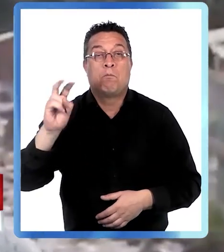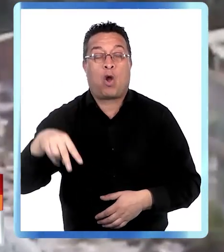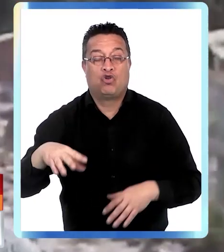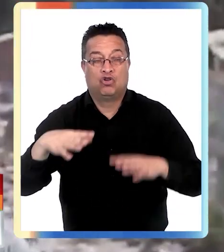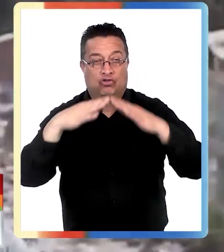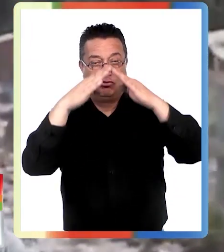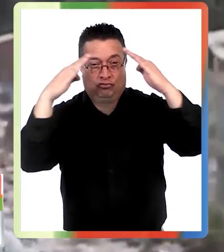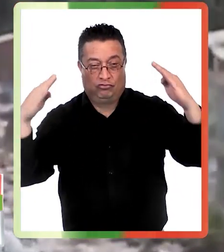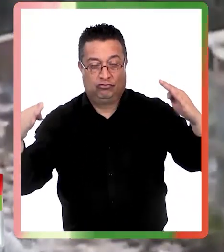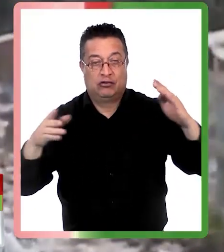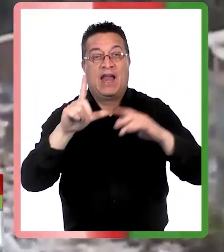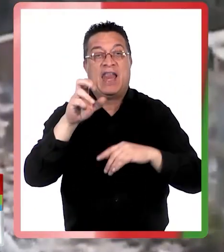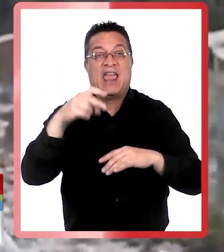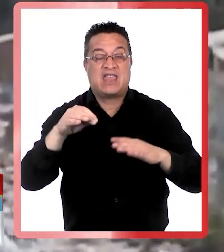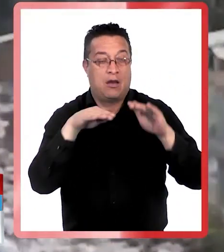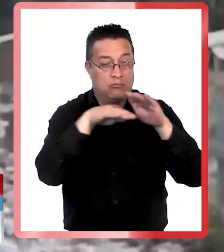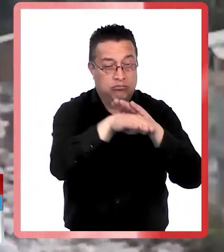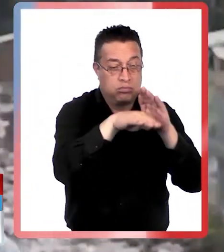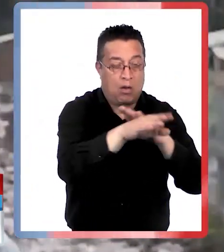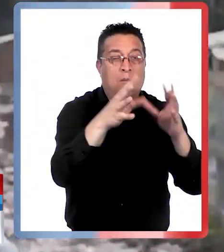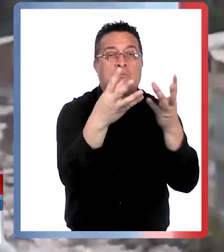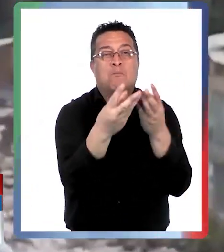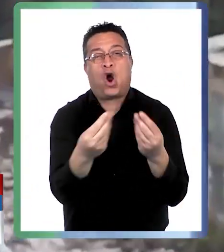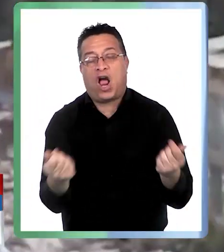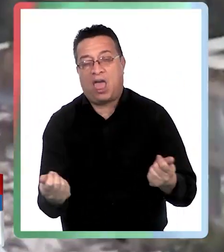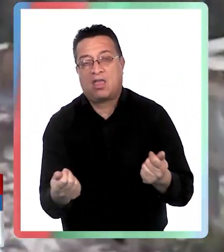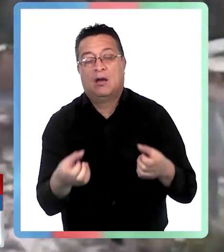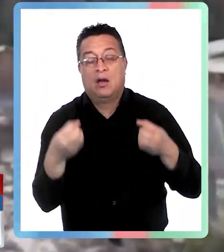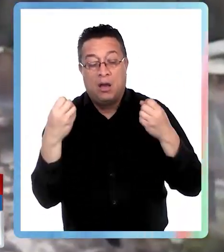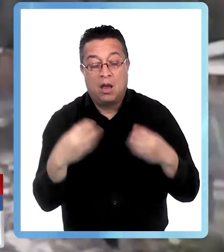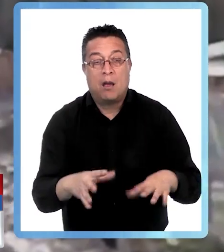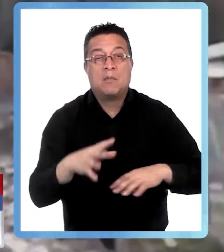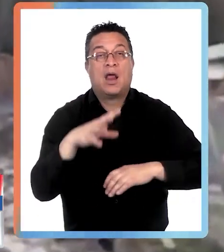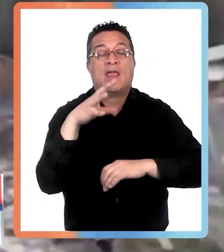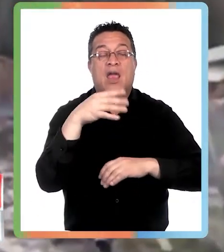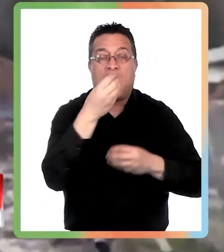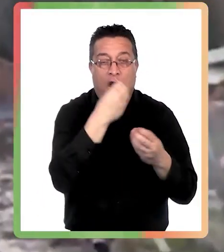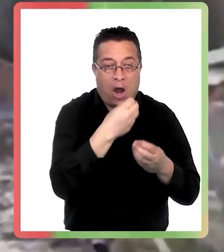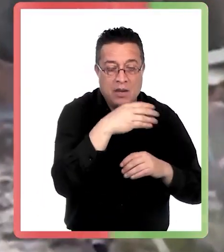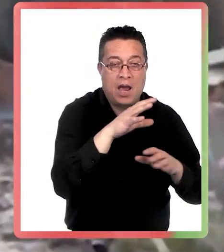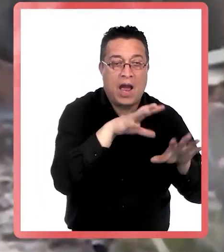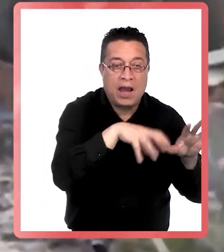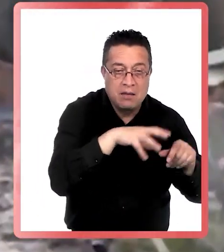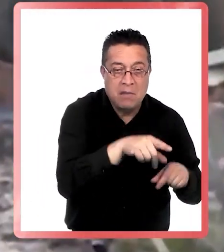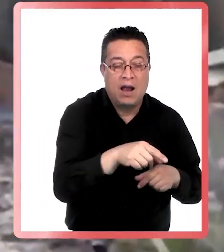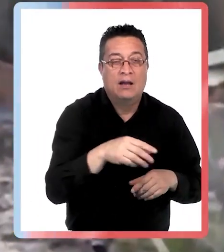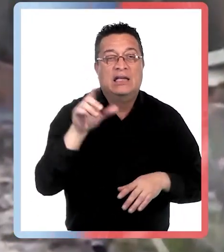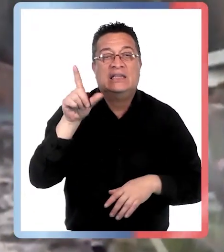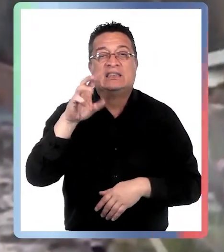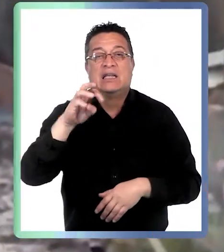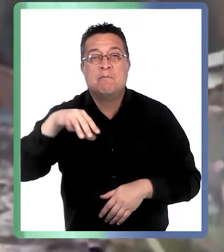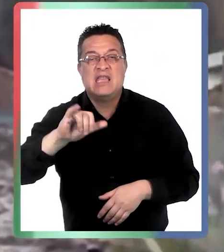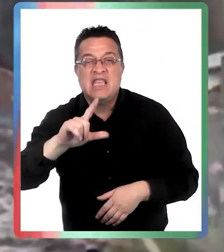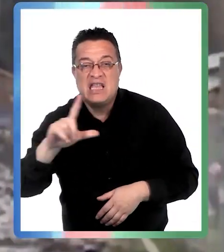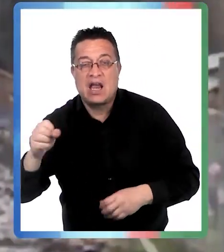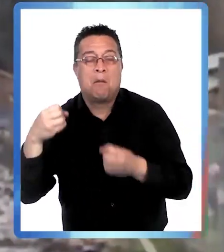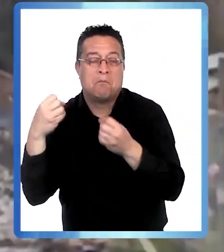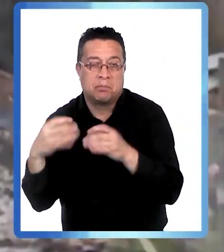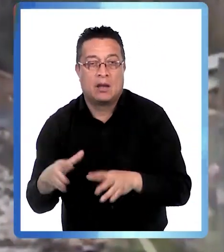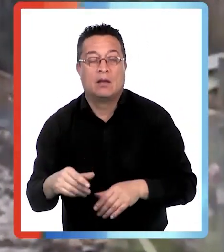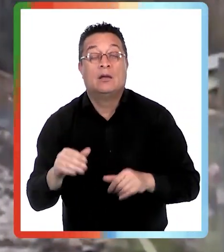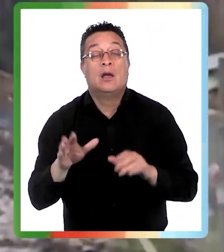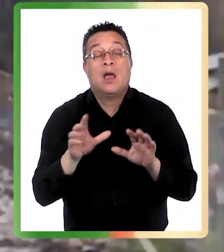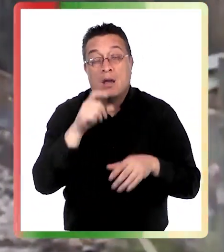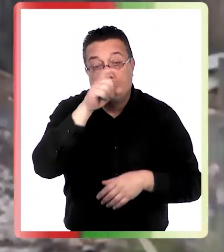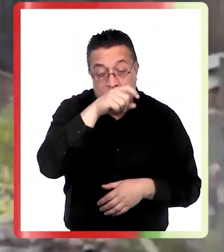galpones la leña se mojó la leña se perdió forraje semilla y y aves